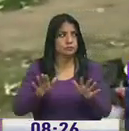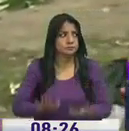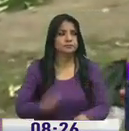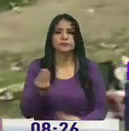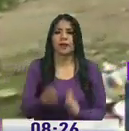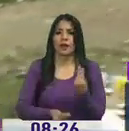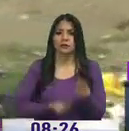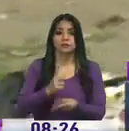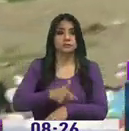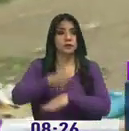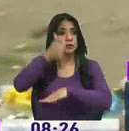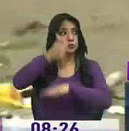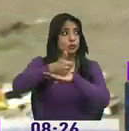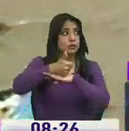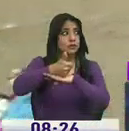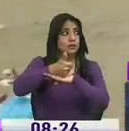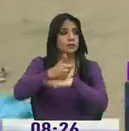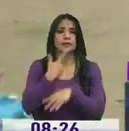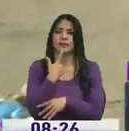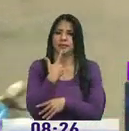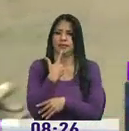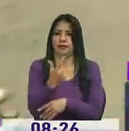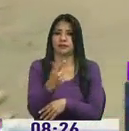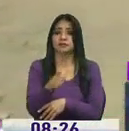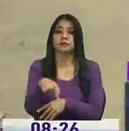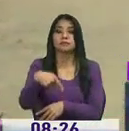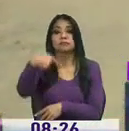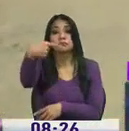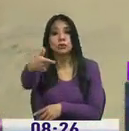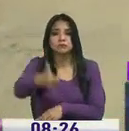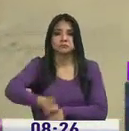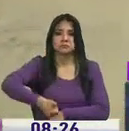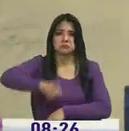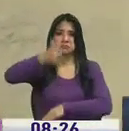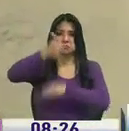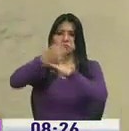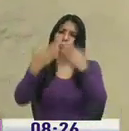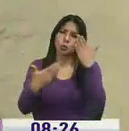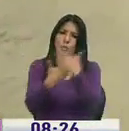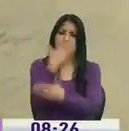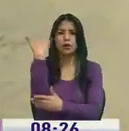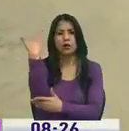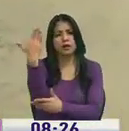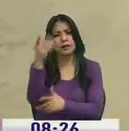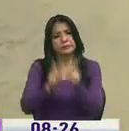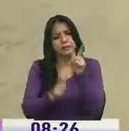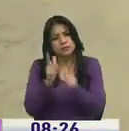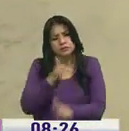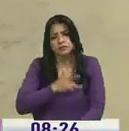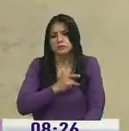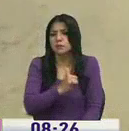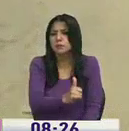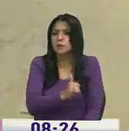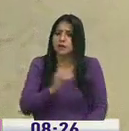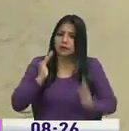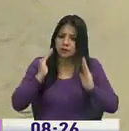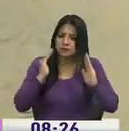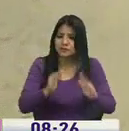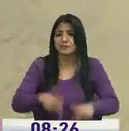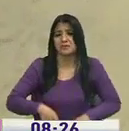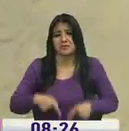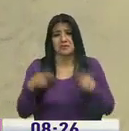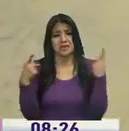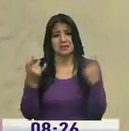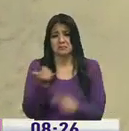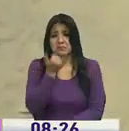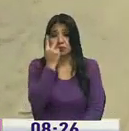las autoridades competentes, a las próximas autoridades, por favor, dolerse un poquito de la gente y de las condiciones en las que vive. Esos son